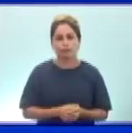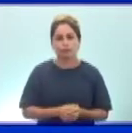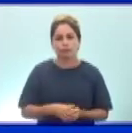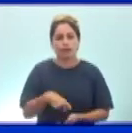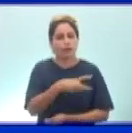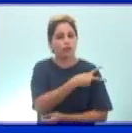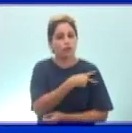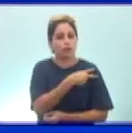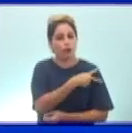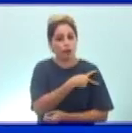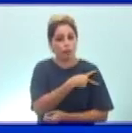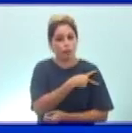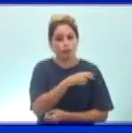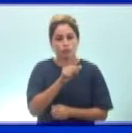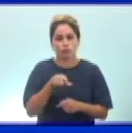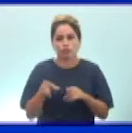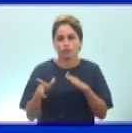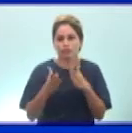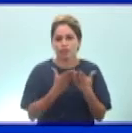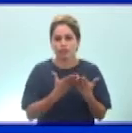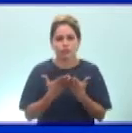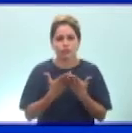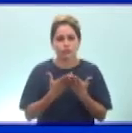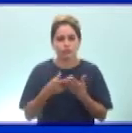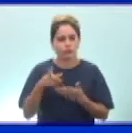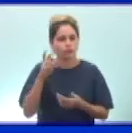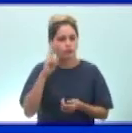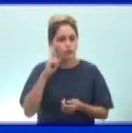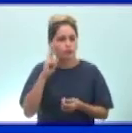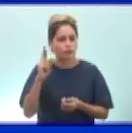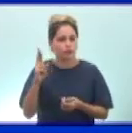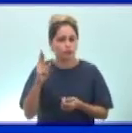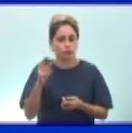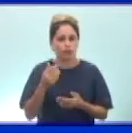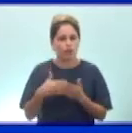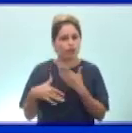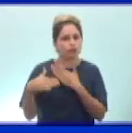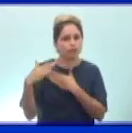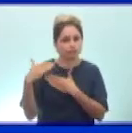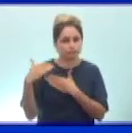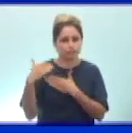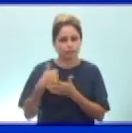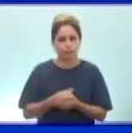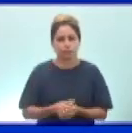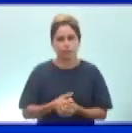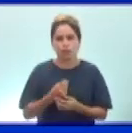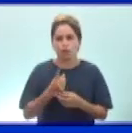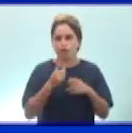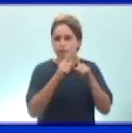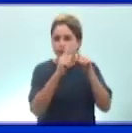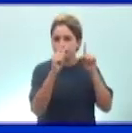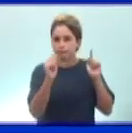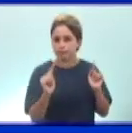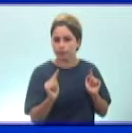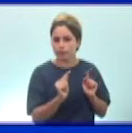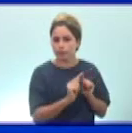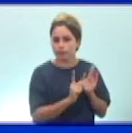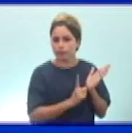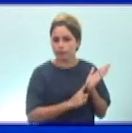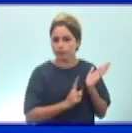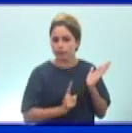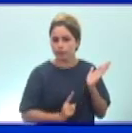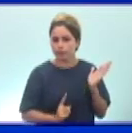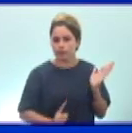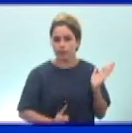han estudiado y seguramente recuerdan esto que les vamos a plantear, una gráfica de energía donde vamos a plantear